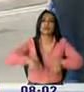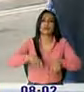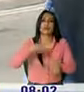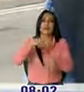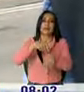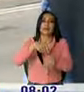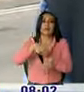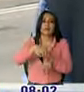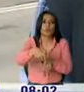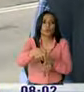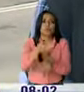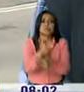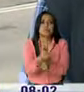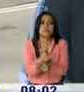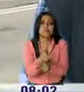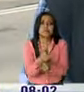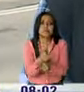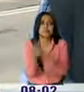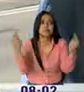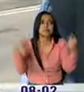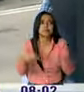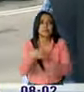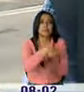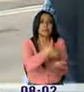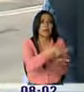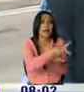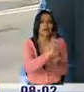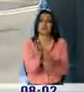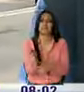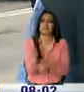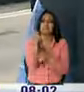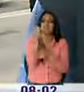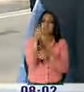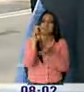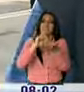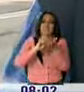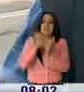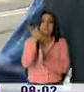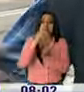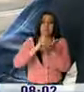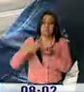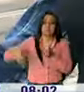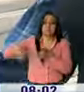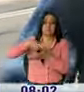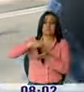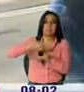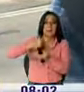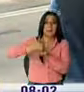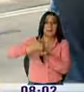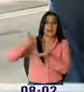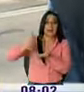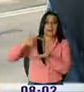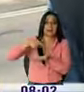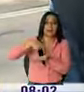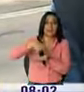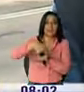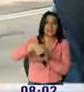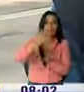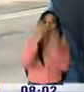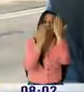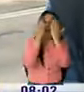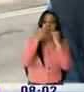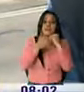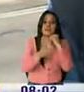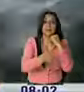aproximadamente 10 minutos de tiempo para en transcurrir desde la Plaza Argentina hacia acá el intercambiador de la Simón